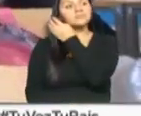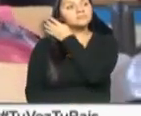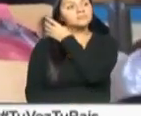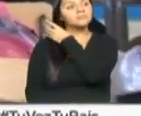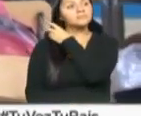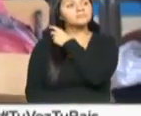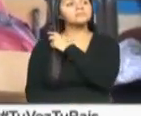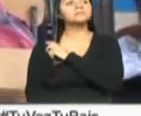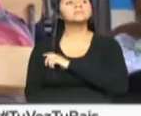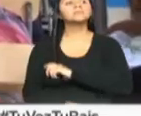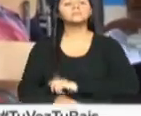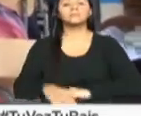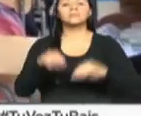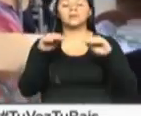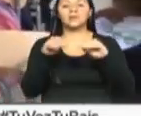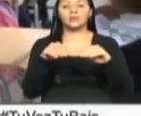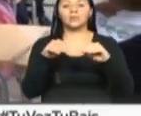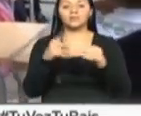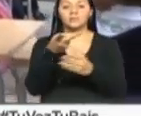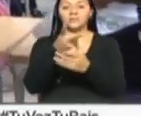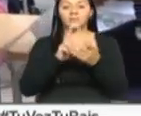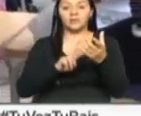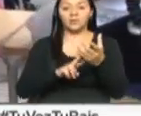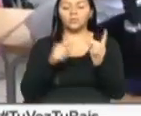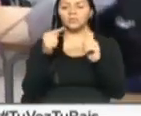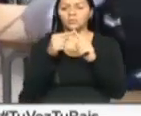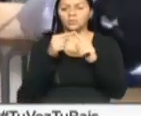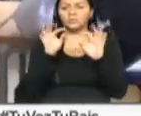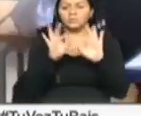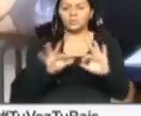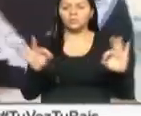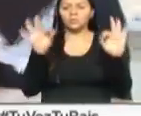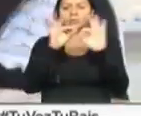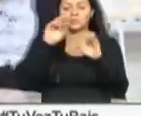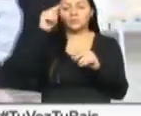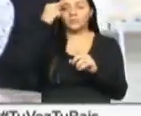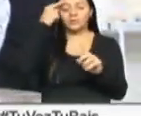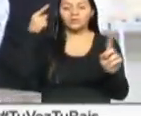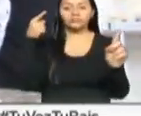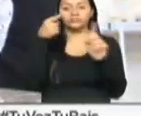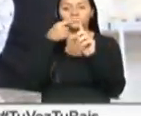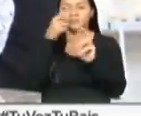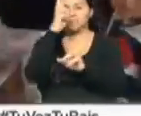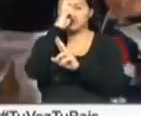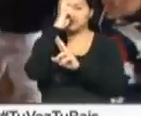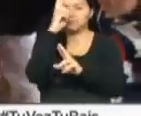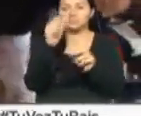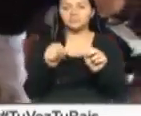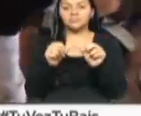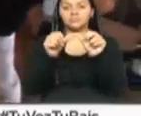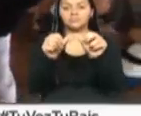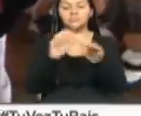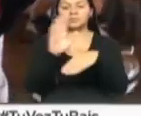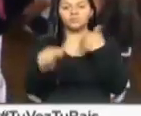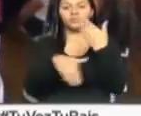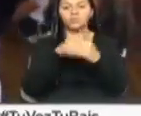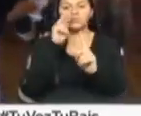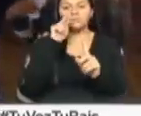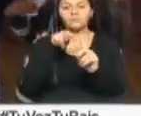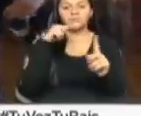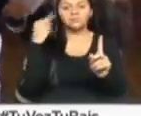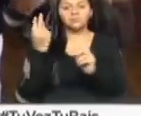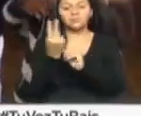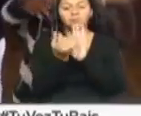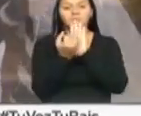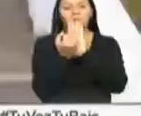La educación intercultural bilingüe es una apuesta del gobierno nacional por respetar y mantener viva la cosmovisión e